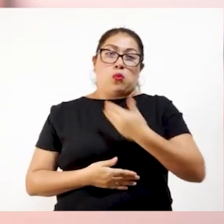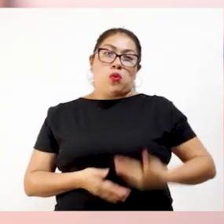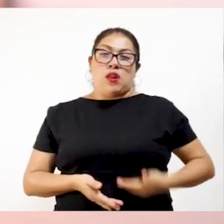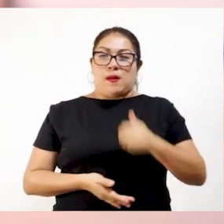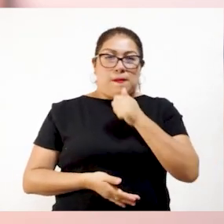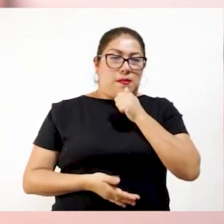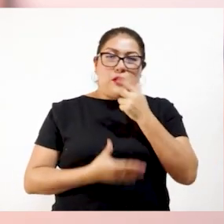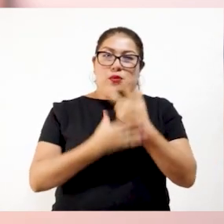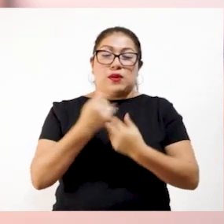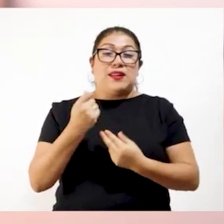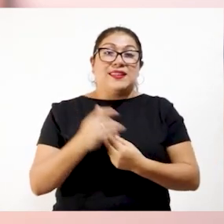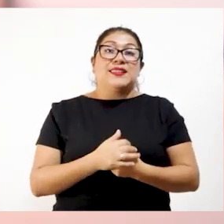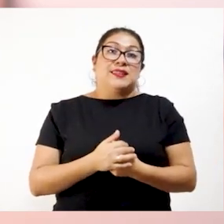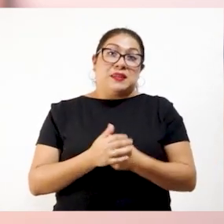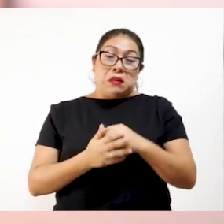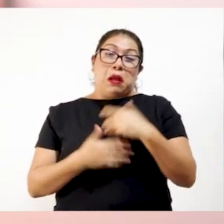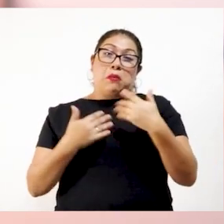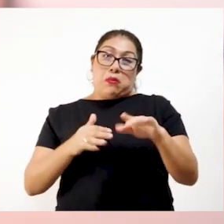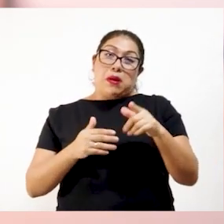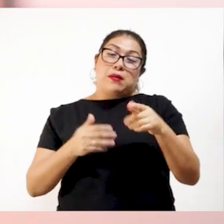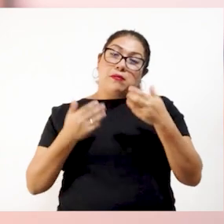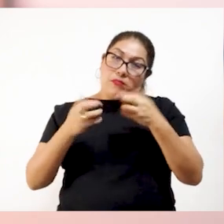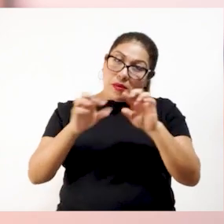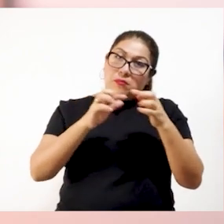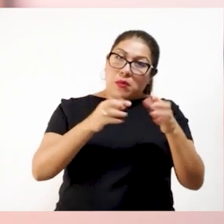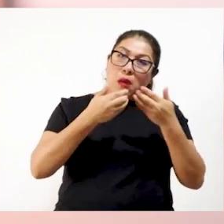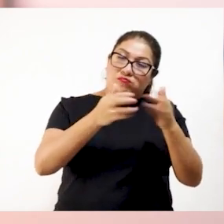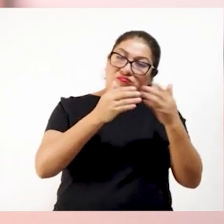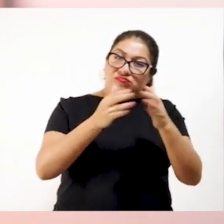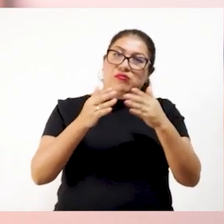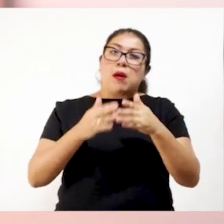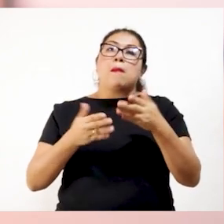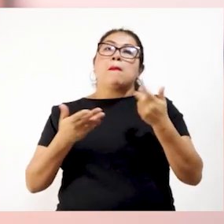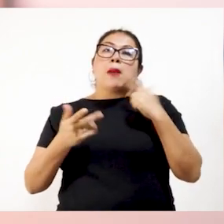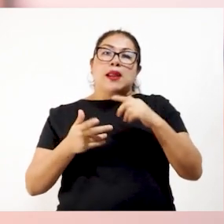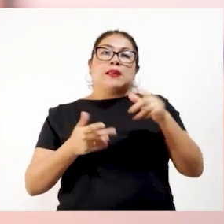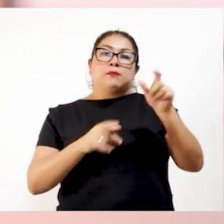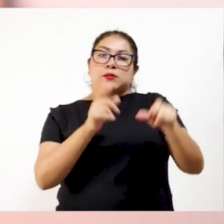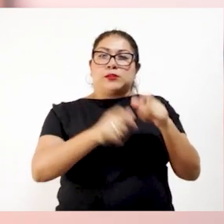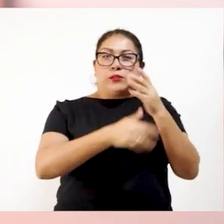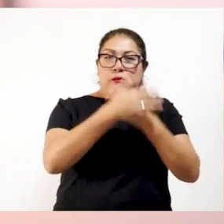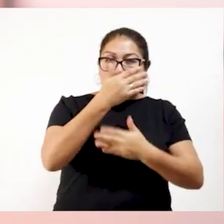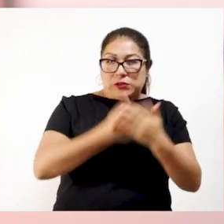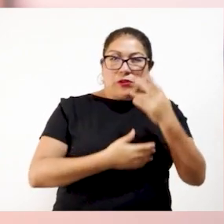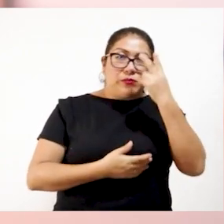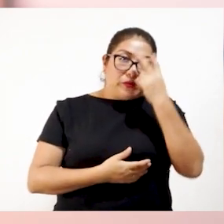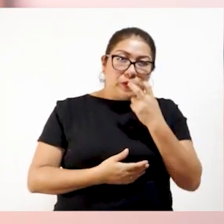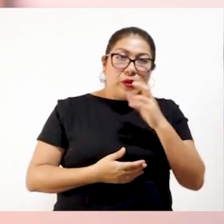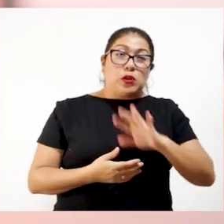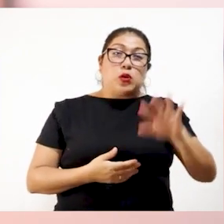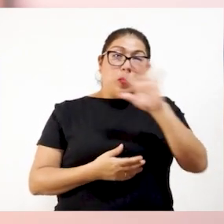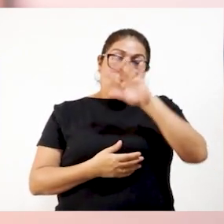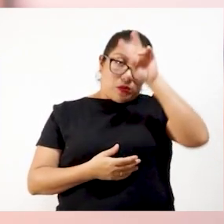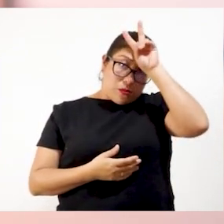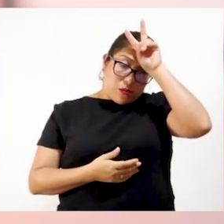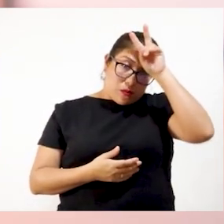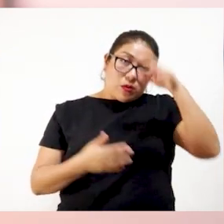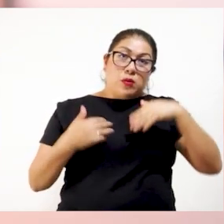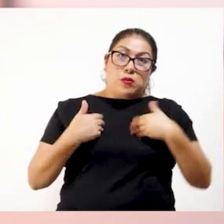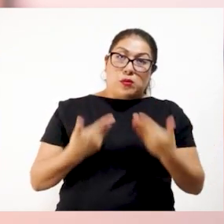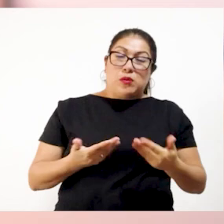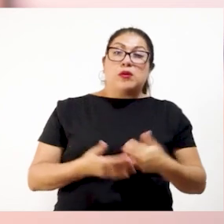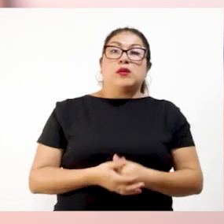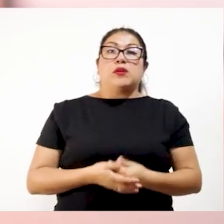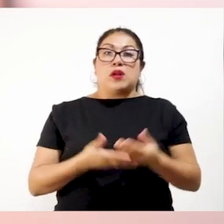tanto públicas como privadas, pues que están permitiendo que las personas con discapacidad visual en el Perú